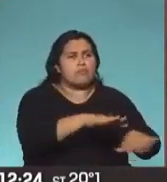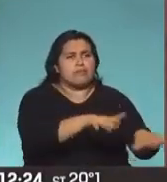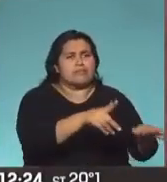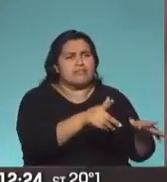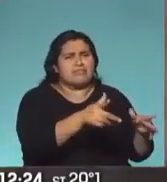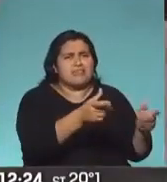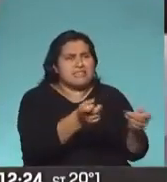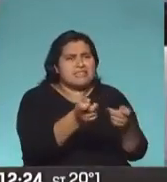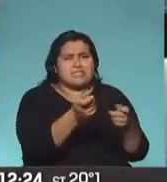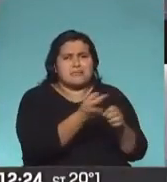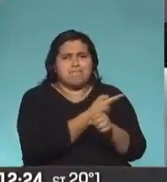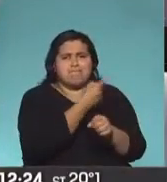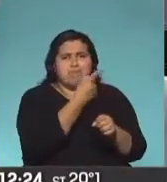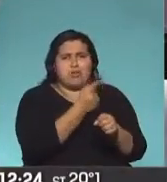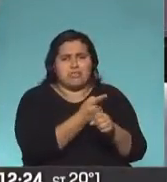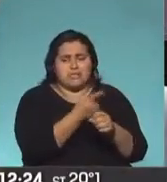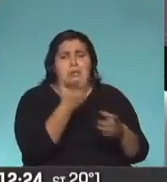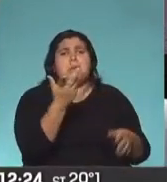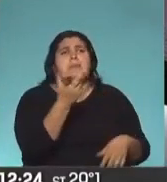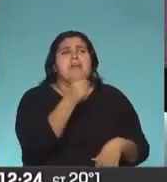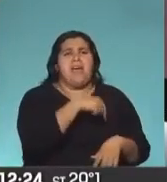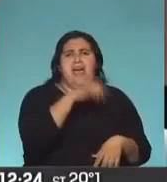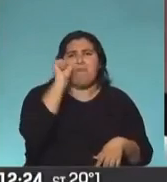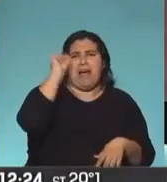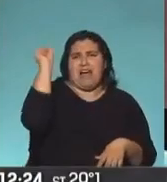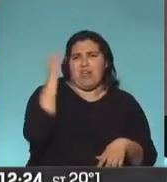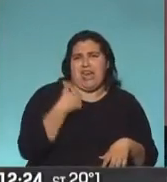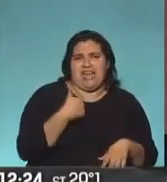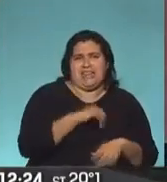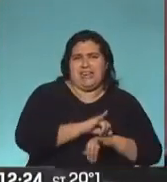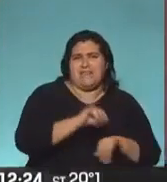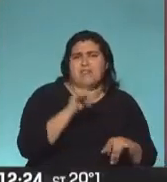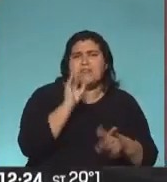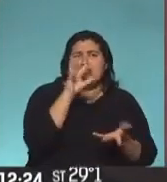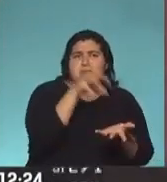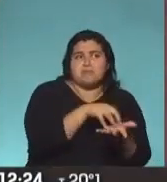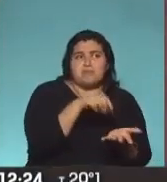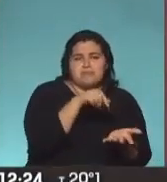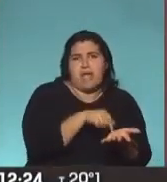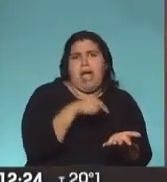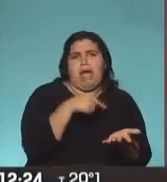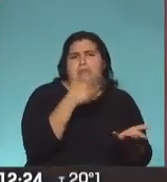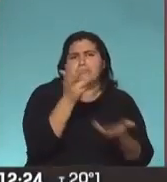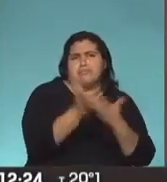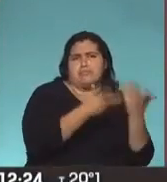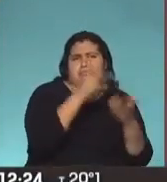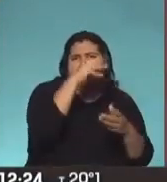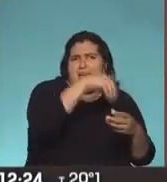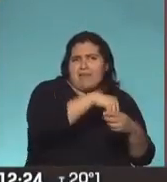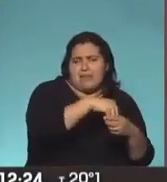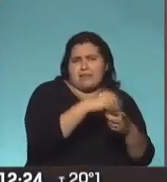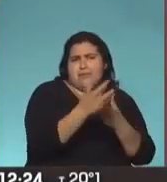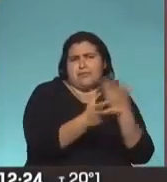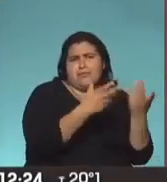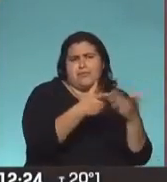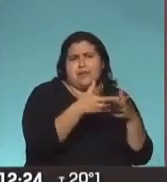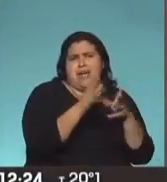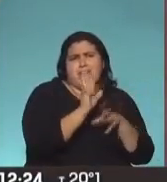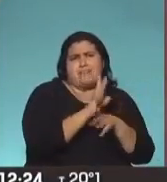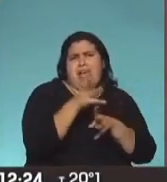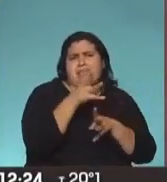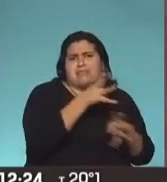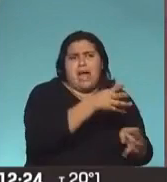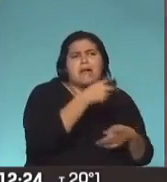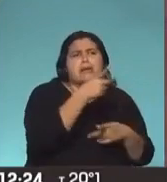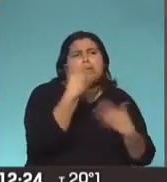inclusive el embajador argentino indicaba que en su sede diplomática comenzó el fuego los ataques y que tuvieron que salir en un camión blindado